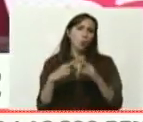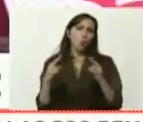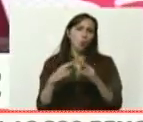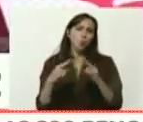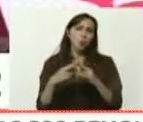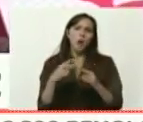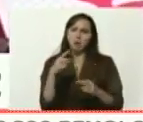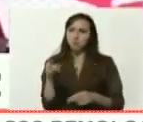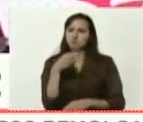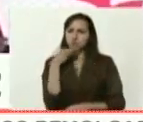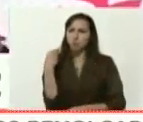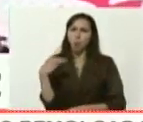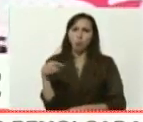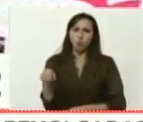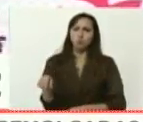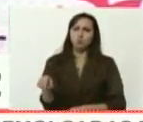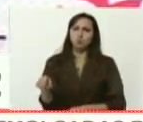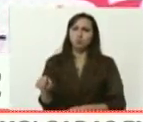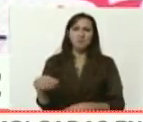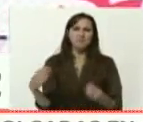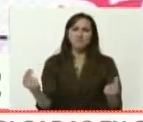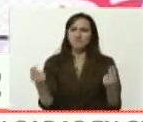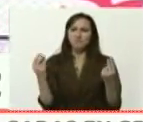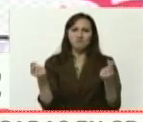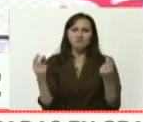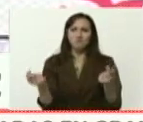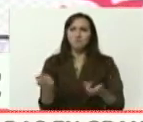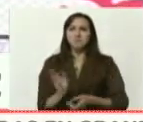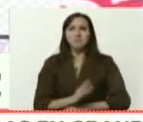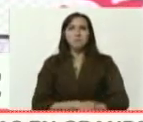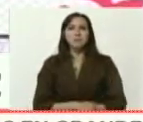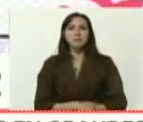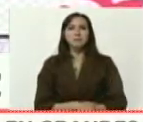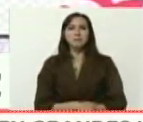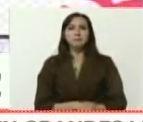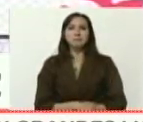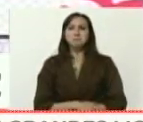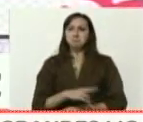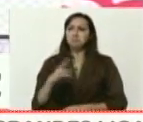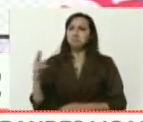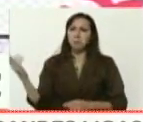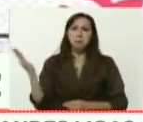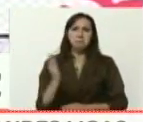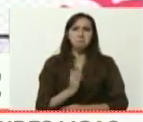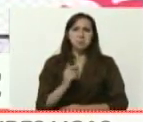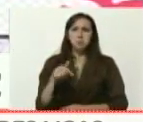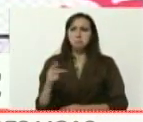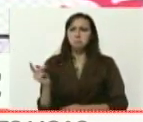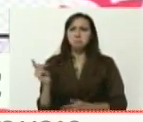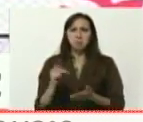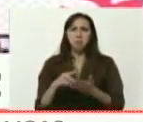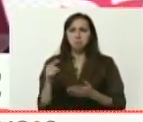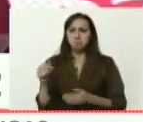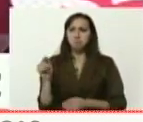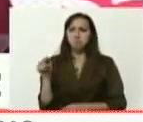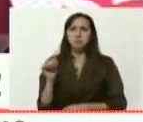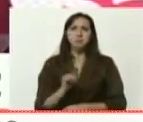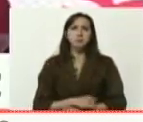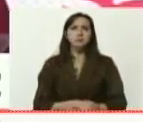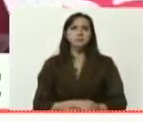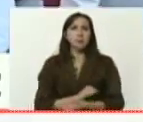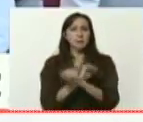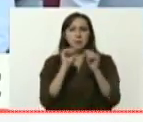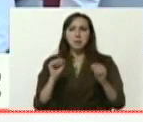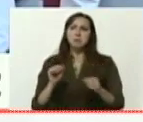un carajito muy despierto y muy agudo y tal. Y lo recibimos una mañana, probablemente del